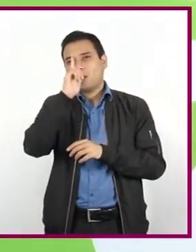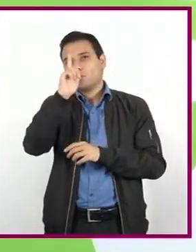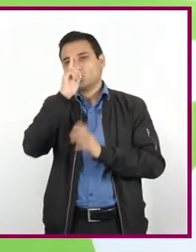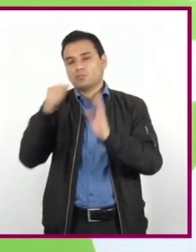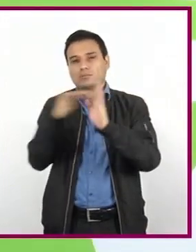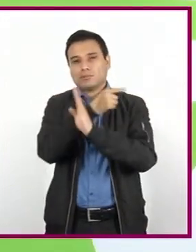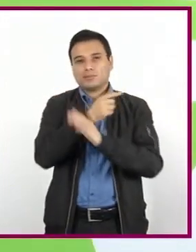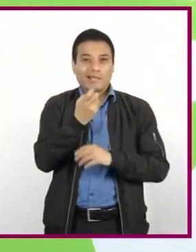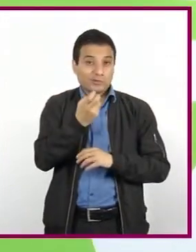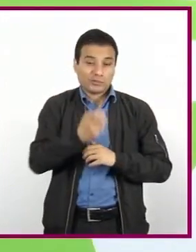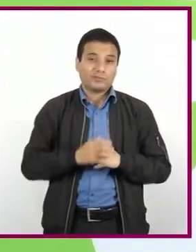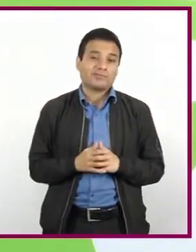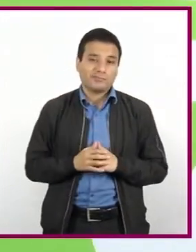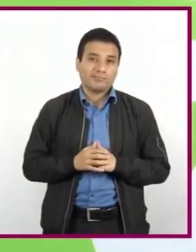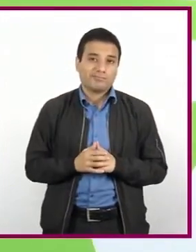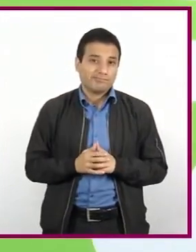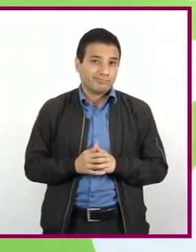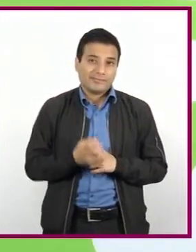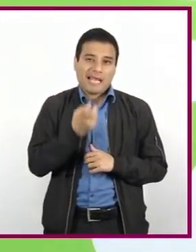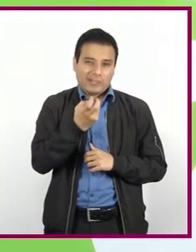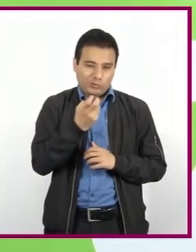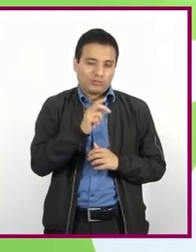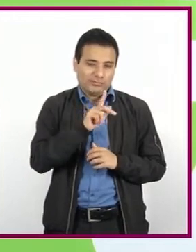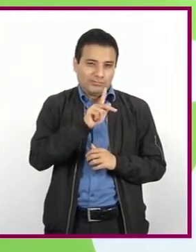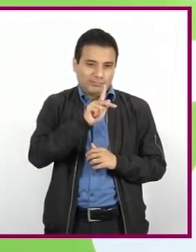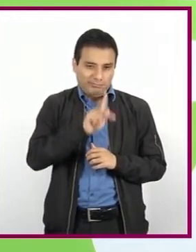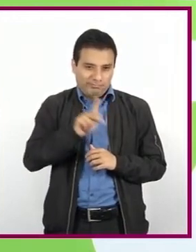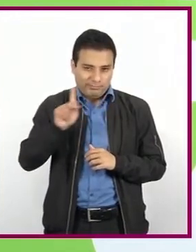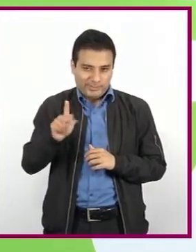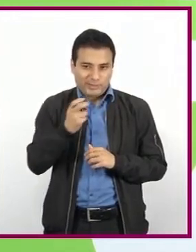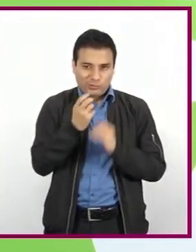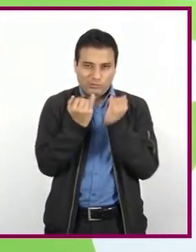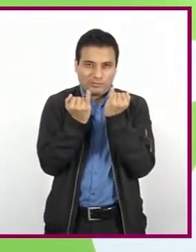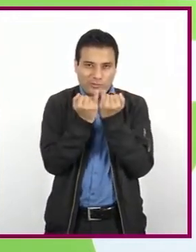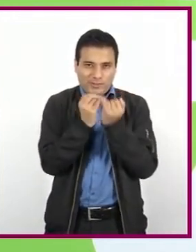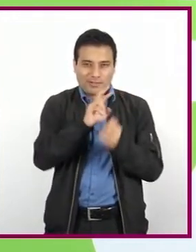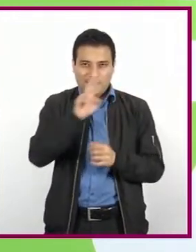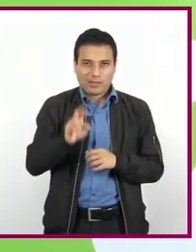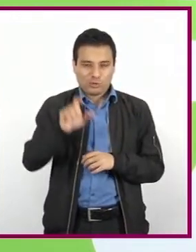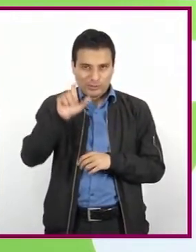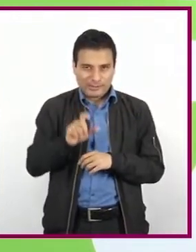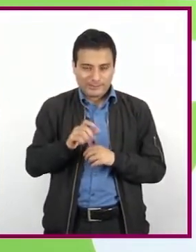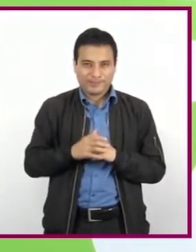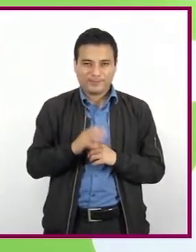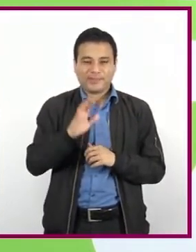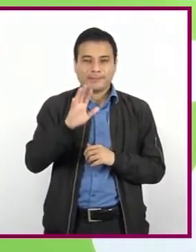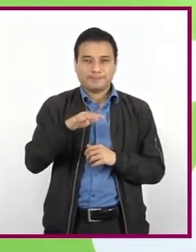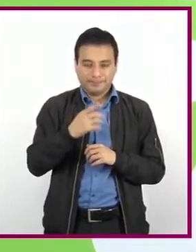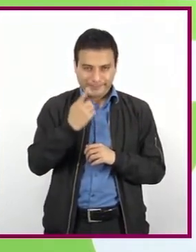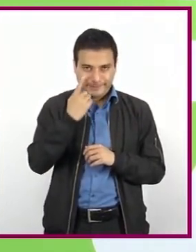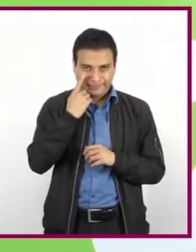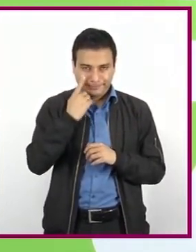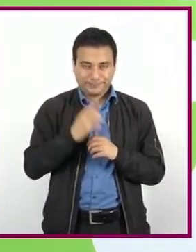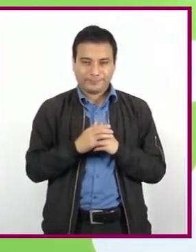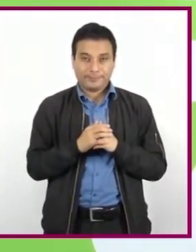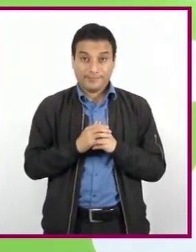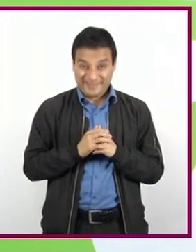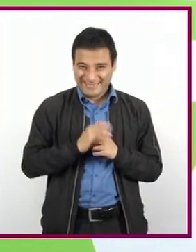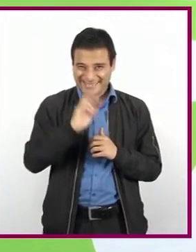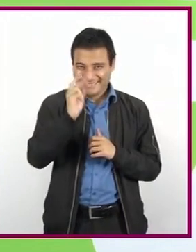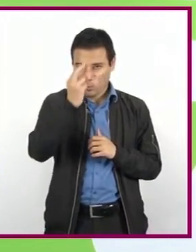correcto. Eso sería una analogía a lo que ocurre con los rayos X. Leslie,